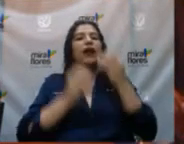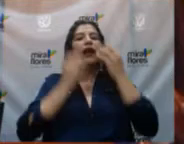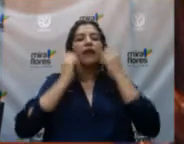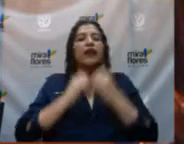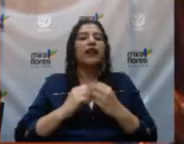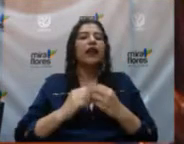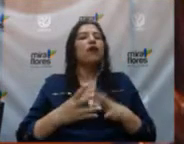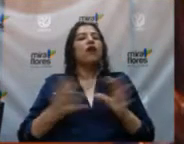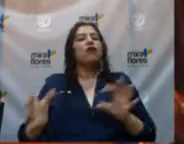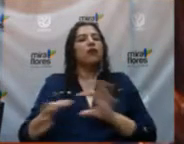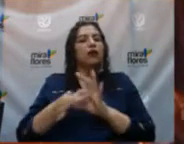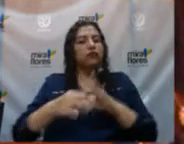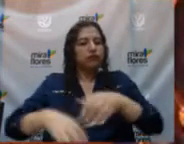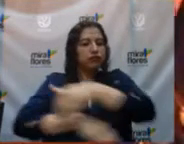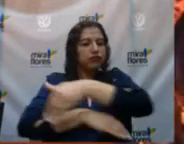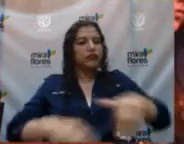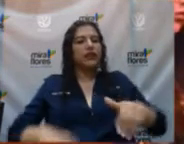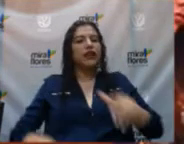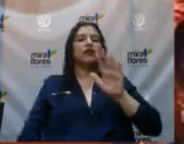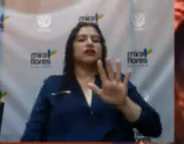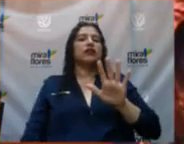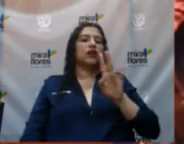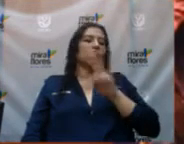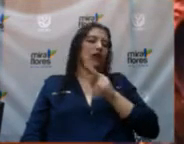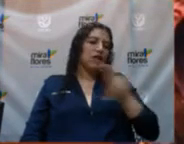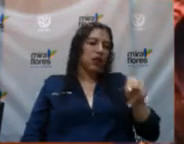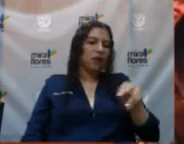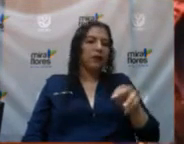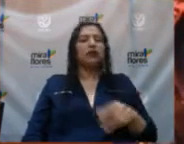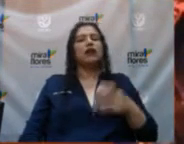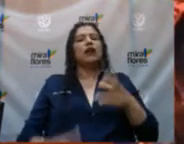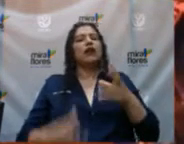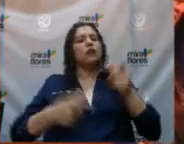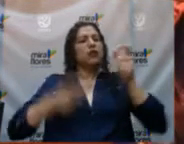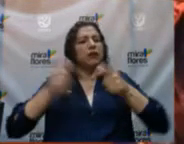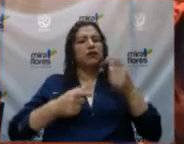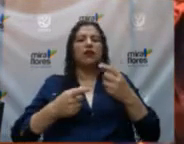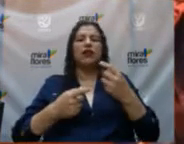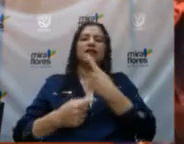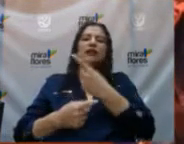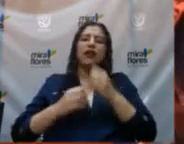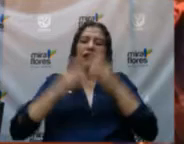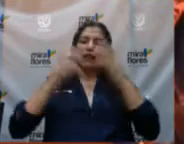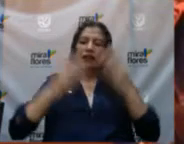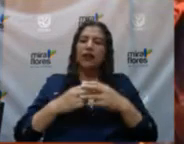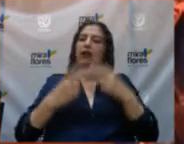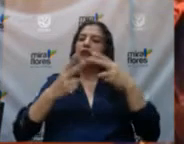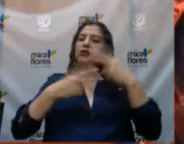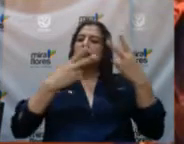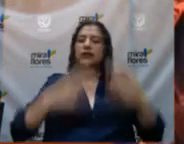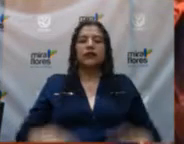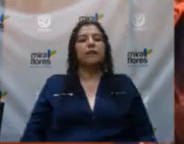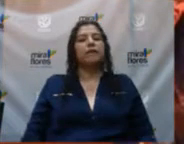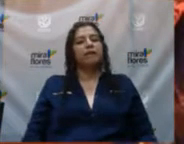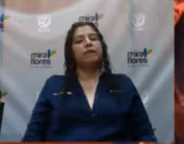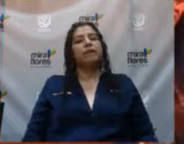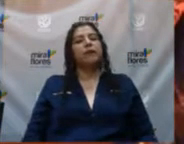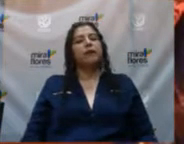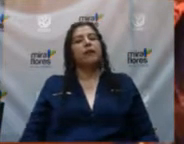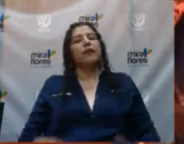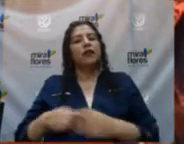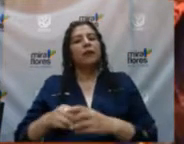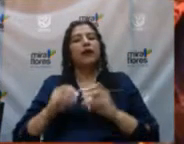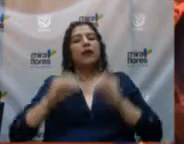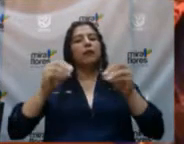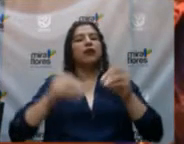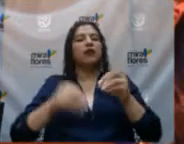maravilloso malecón de los 5 kilómetros que tanta gente lo disfruta a diario. Vi poner la primera piedra del Arcomar